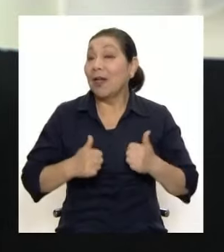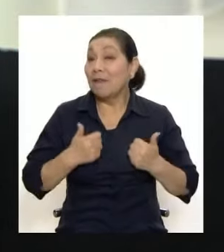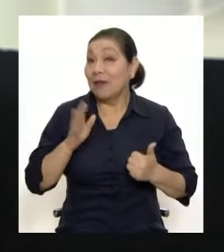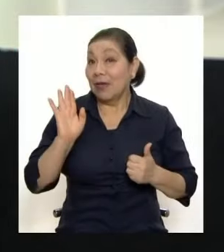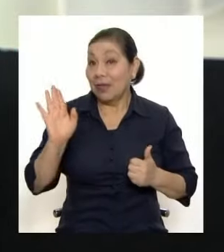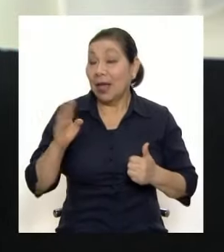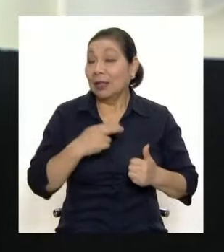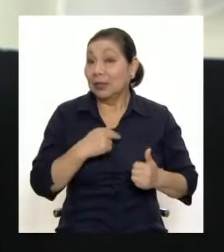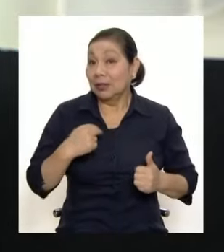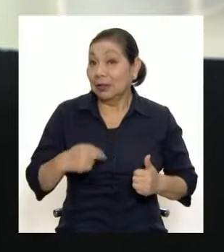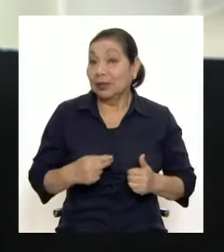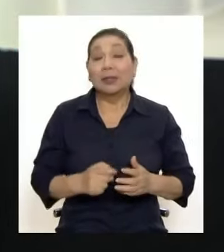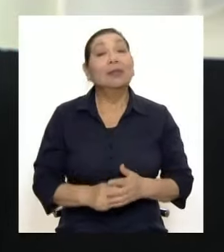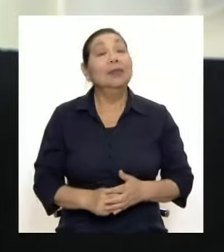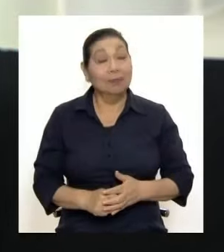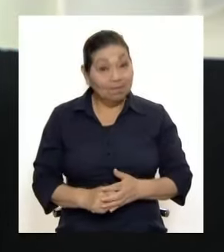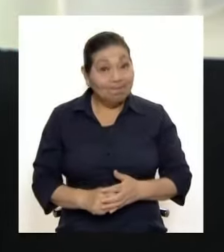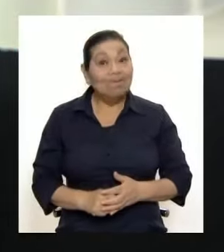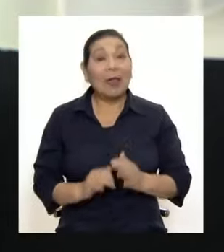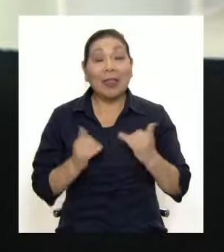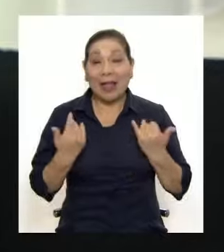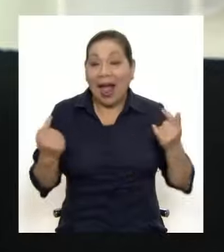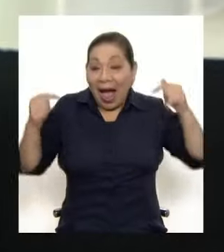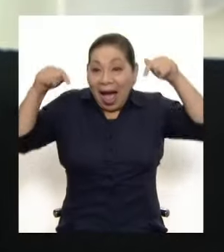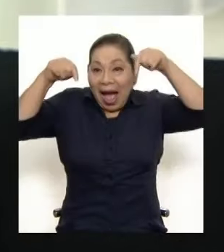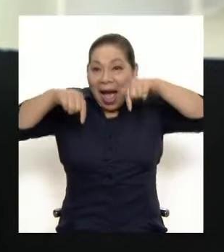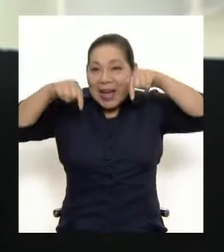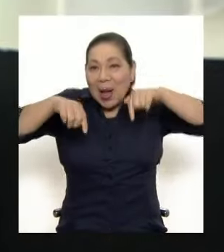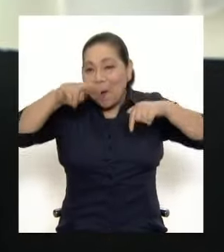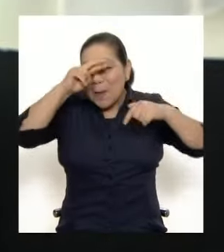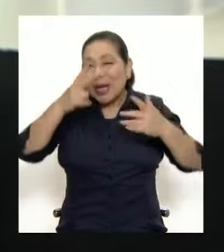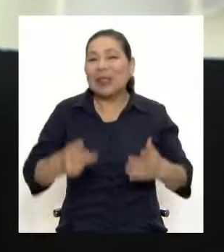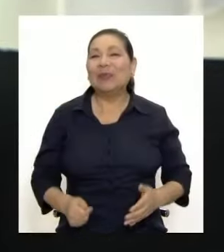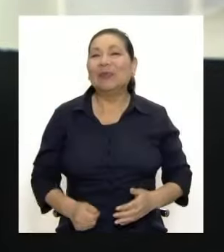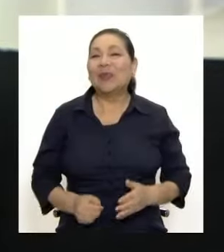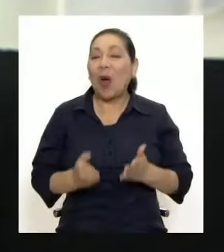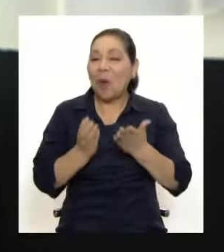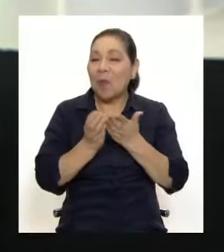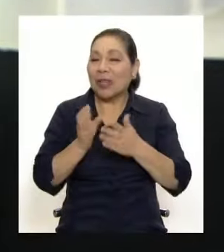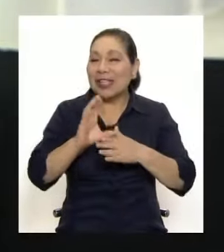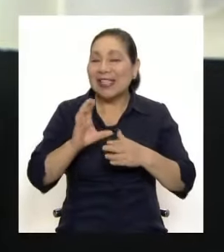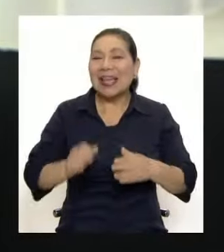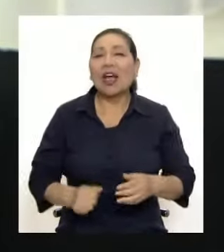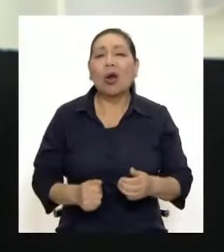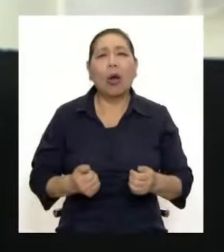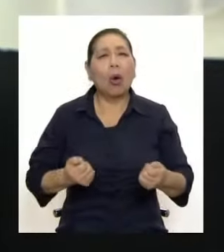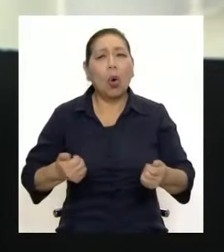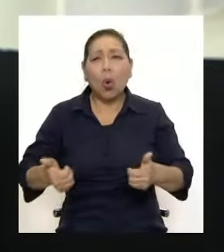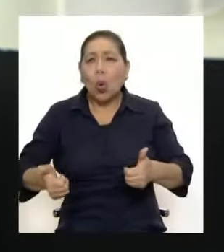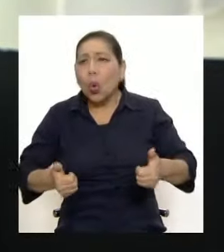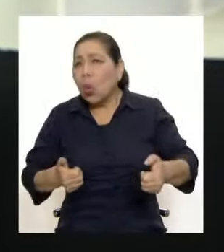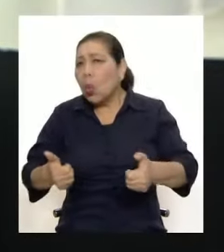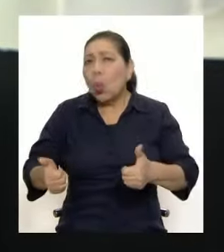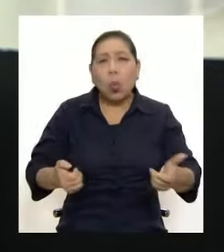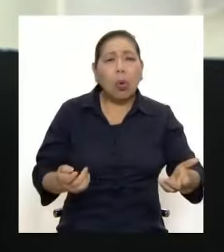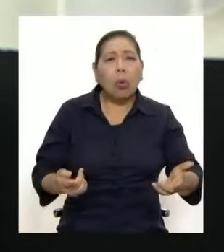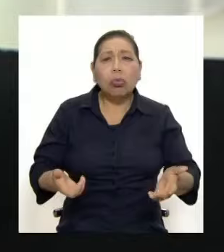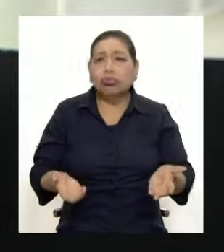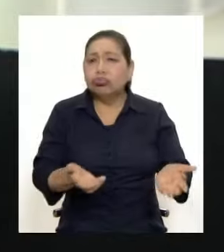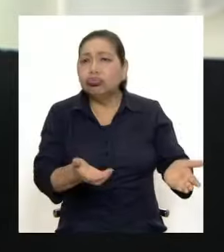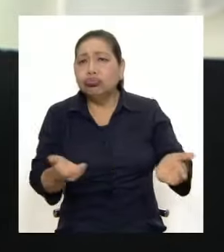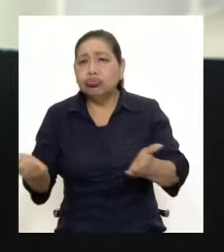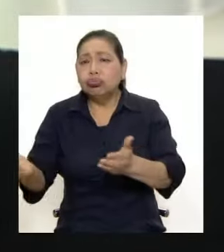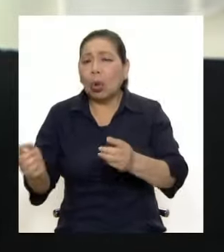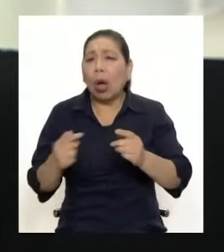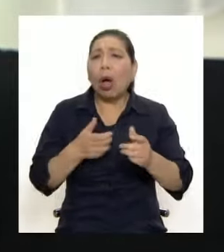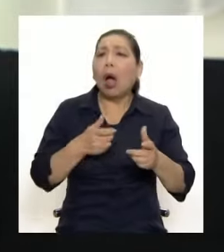en China y las grandes potencias lo tengamos aquí en nuestro país y está en el puerto de chancay vehículos automatizados solo se dirige desde